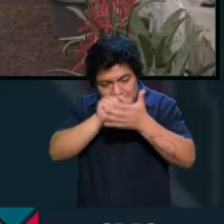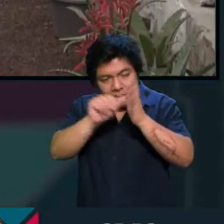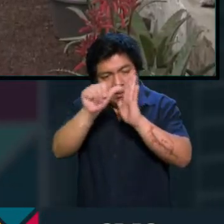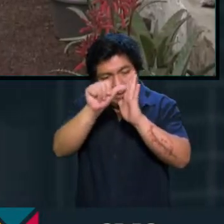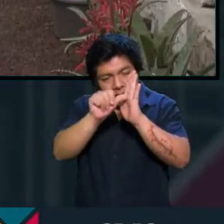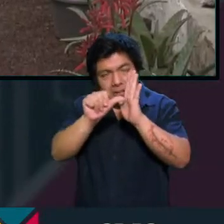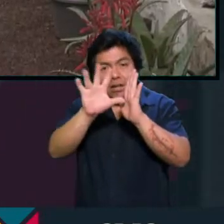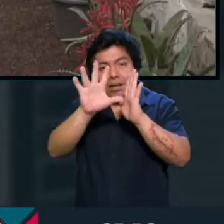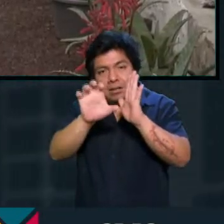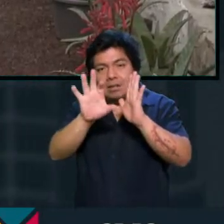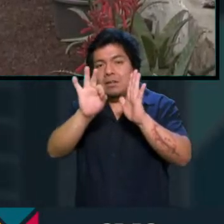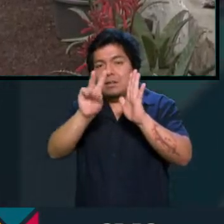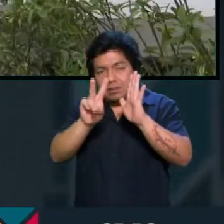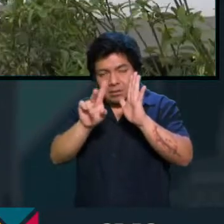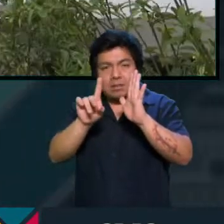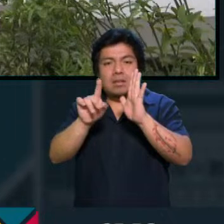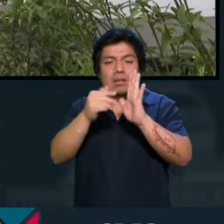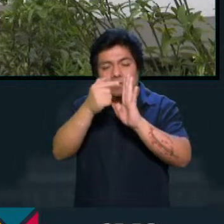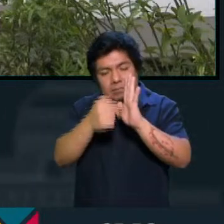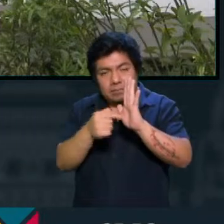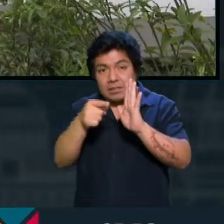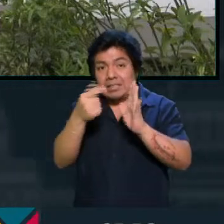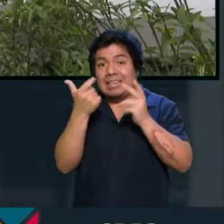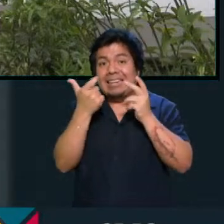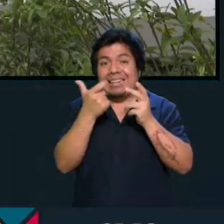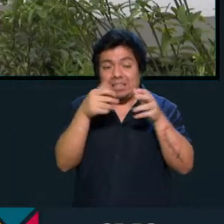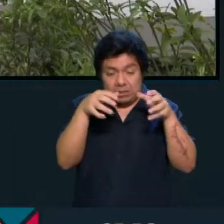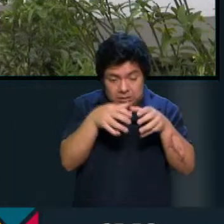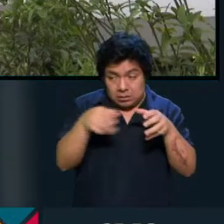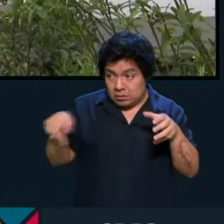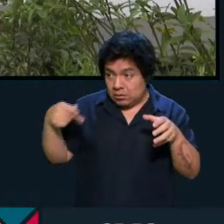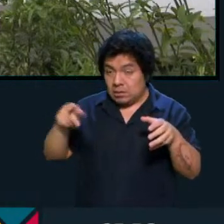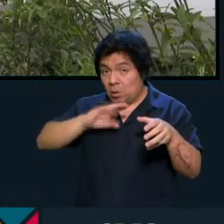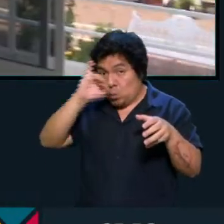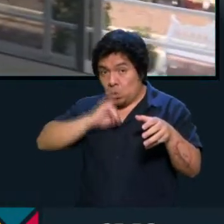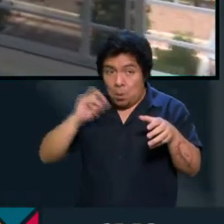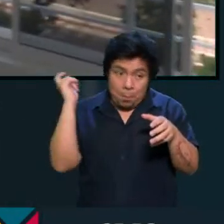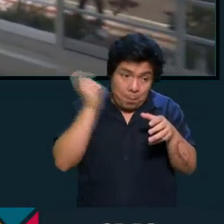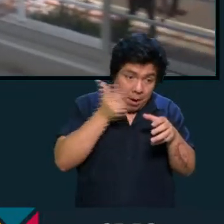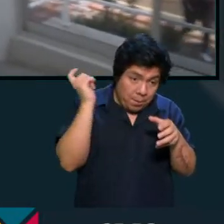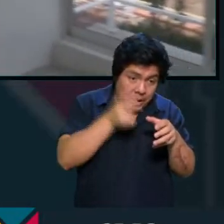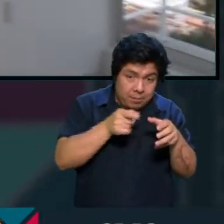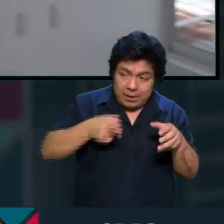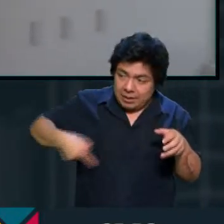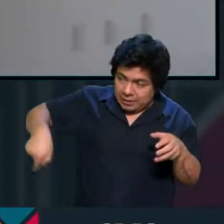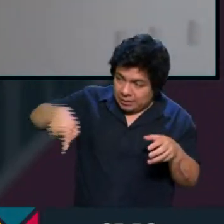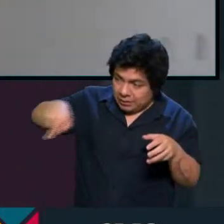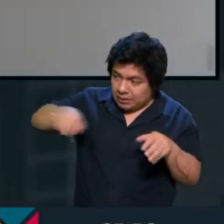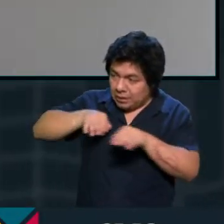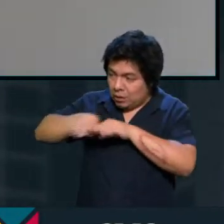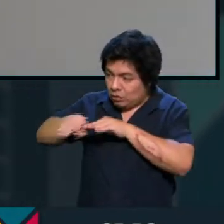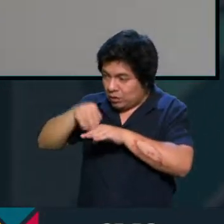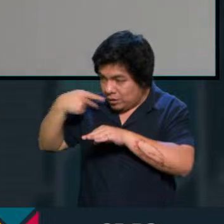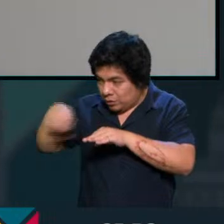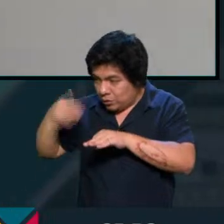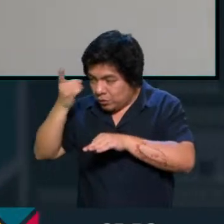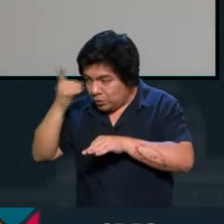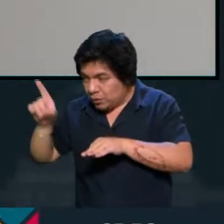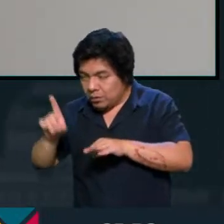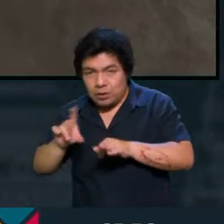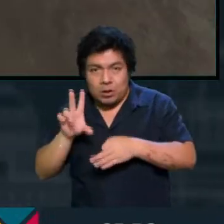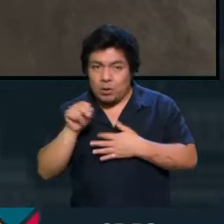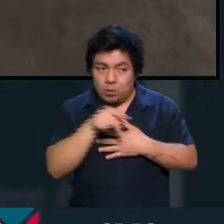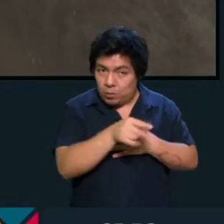artículos, el 5º, el 42, que ese dinero que aportan los patrones es patrimonio de los trabajadores, no es ni dinero